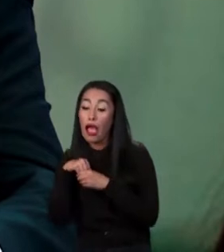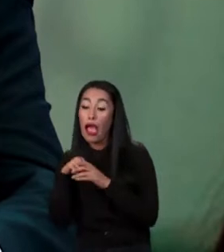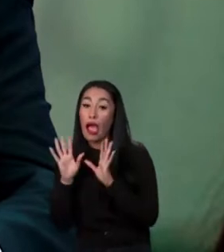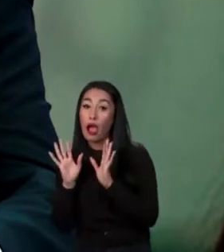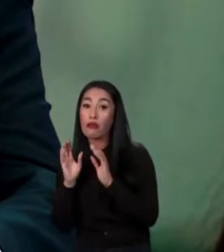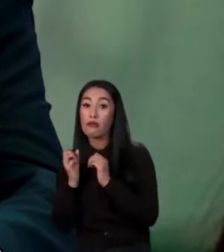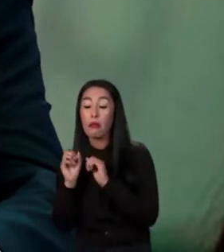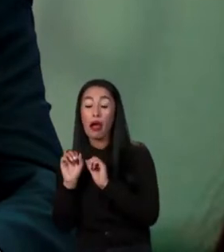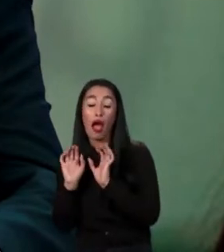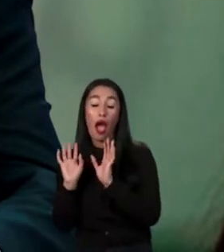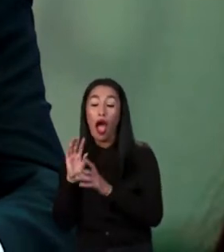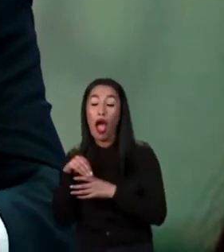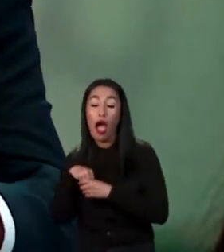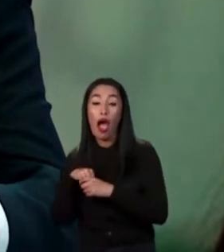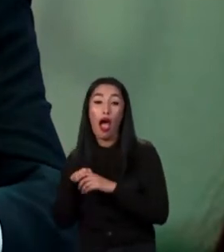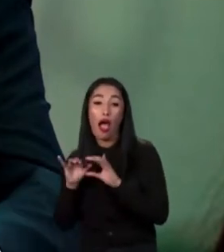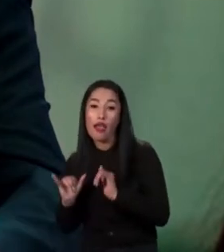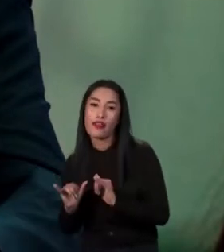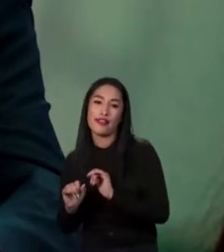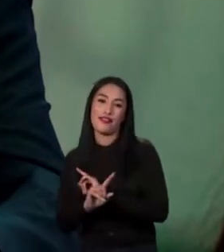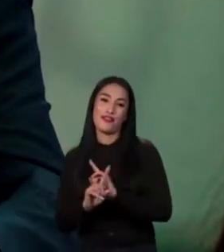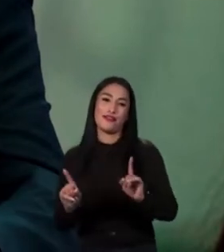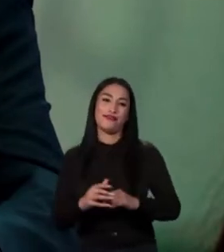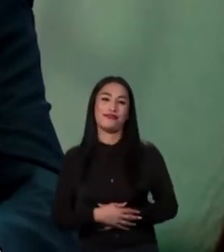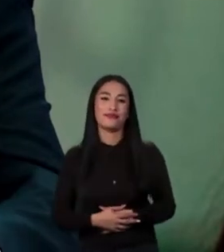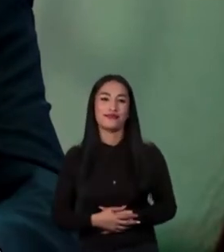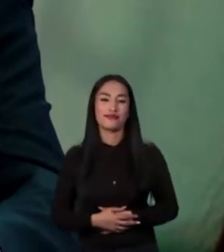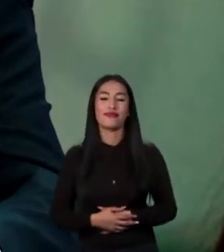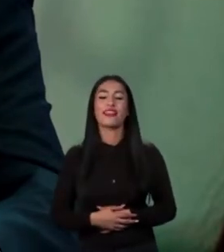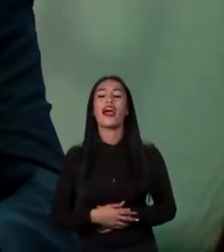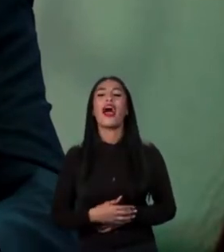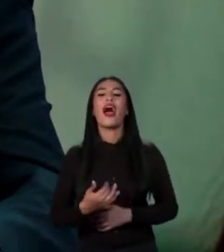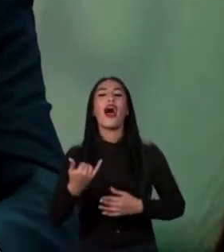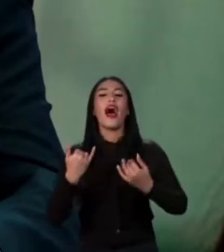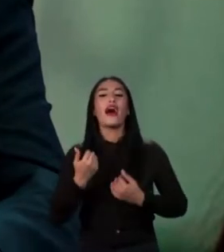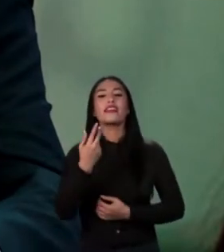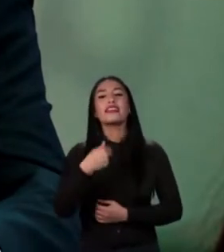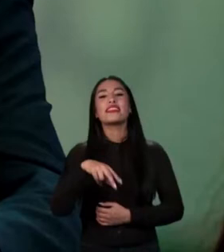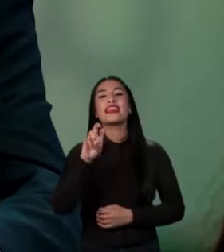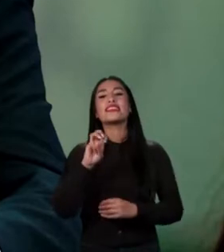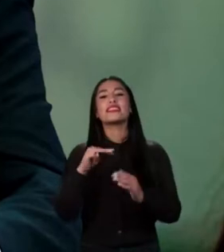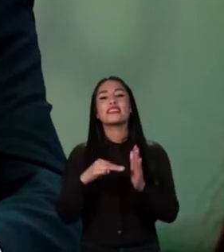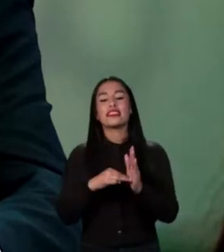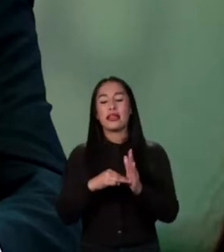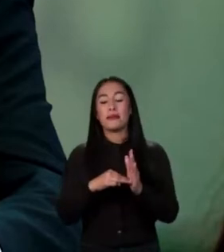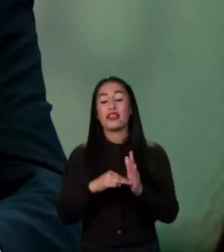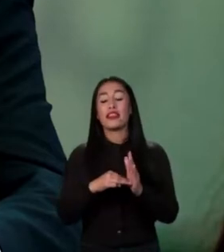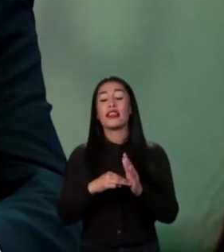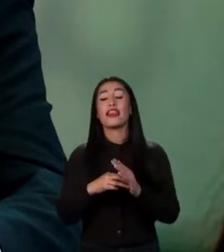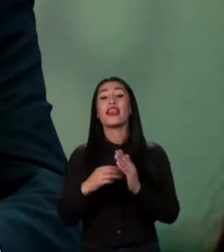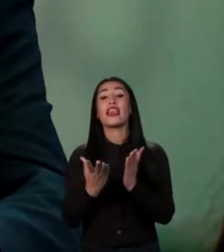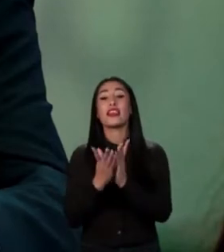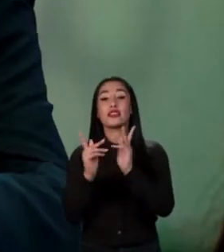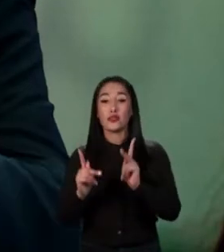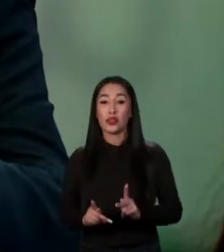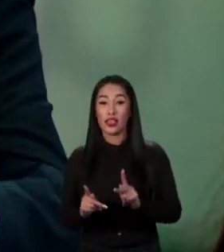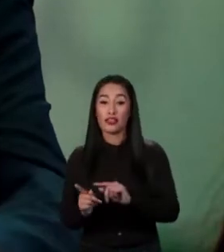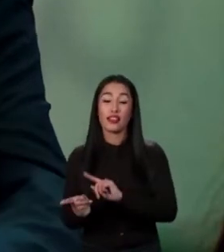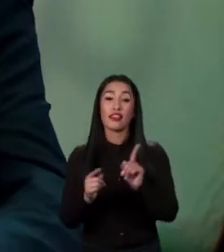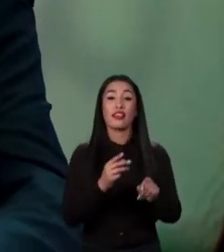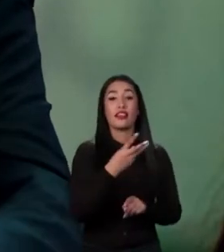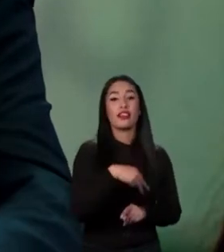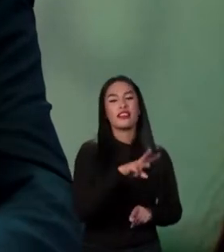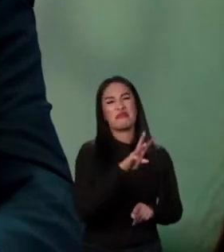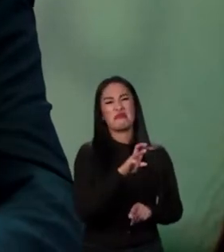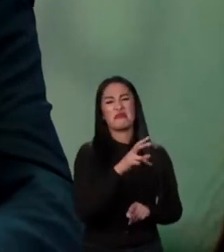de expansión de área andina andina hoy cerro con 37 mil estudiantes en colombia de los cuales 18 mil son virtuales y de más o menos